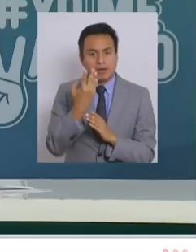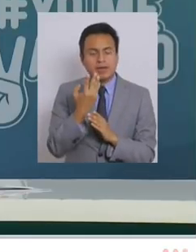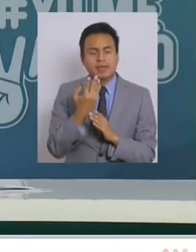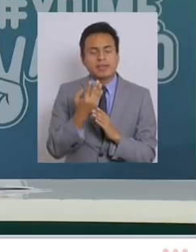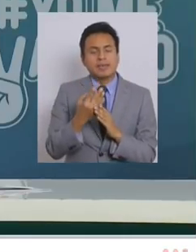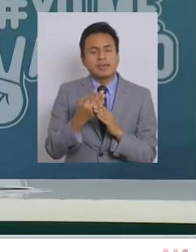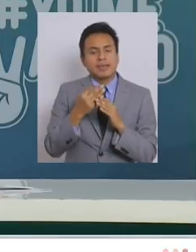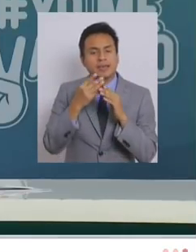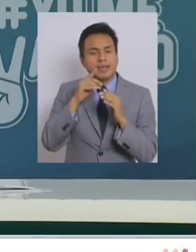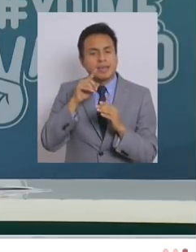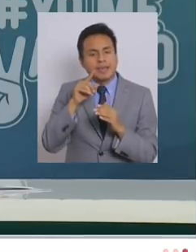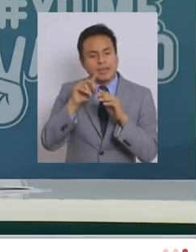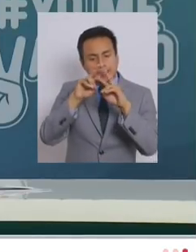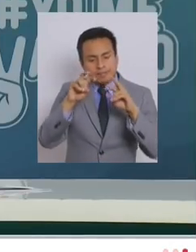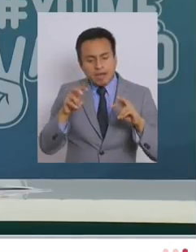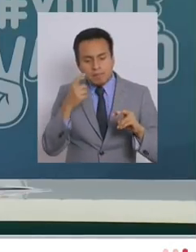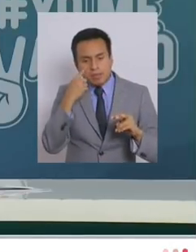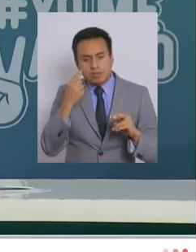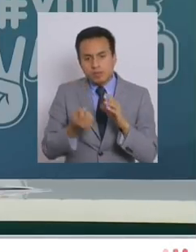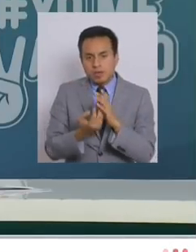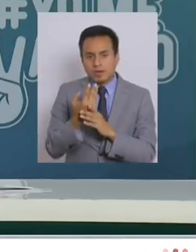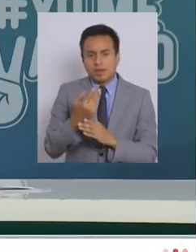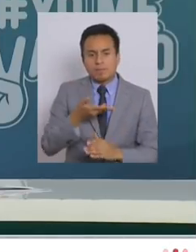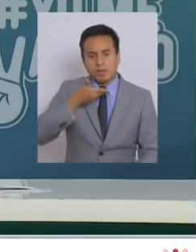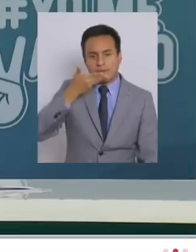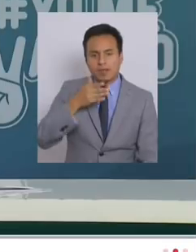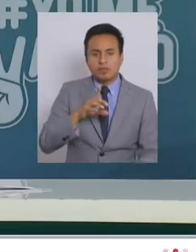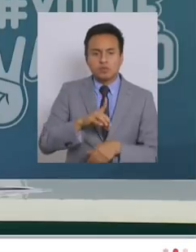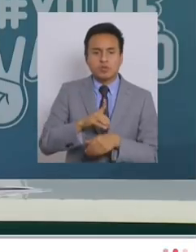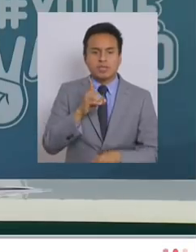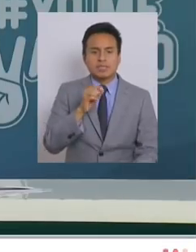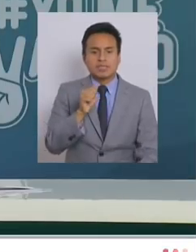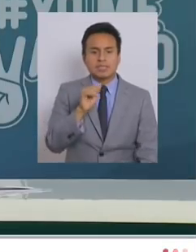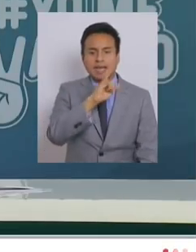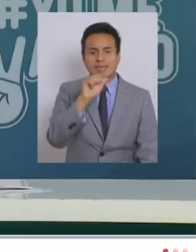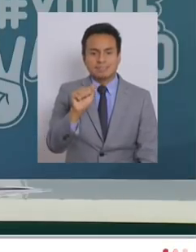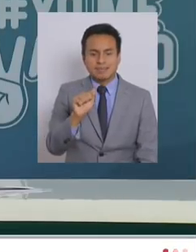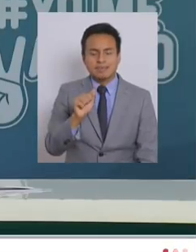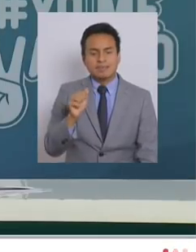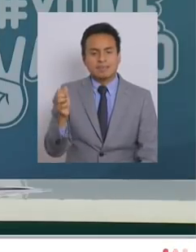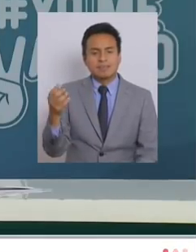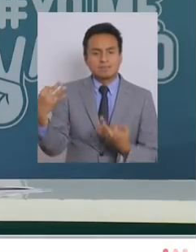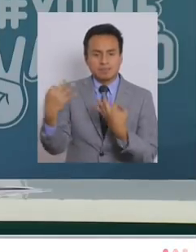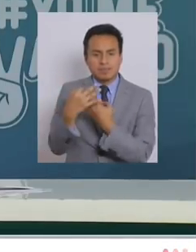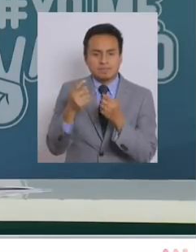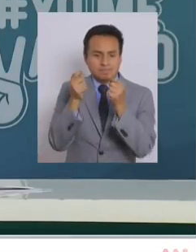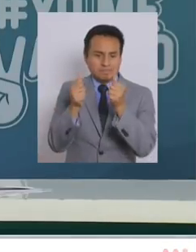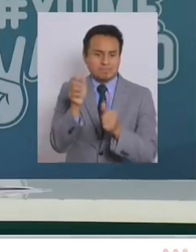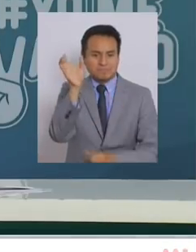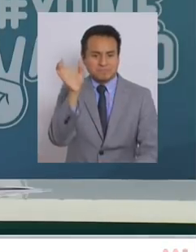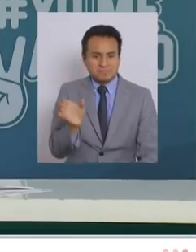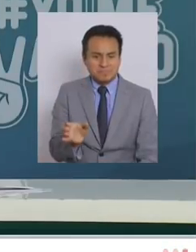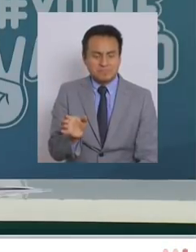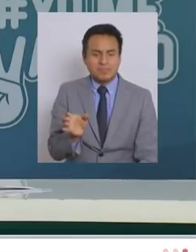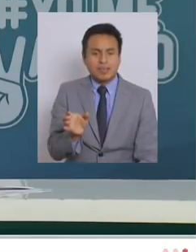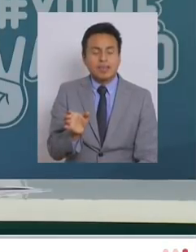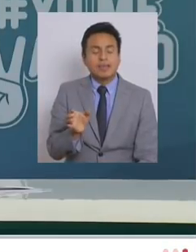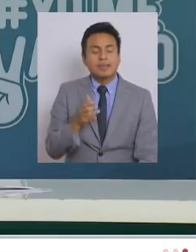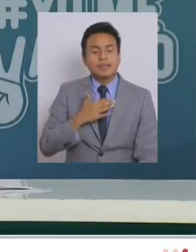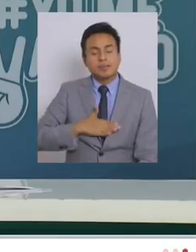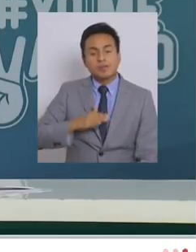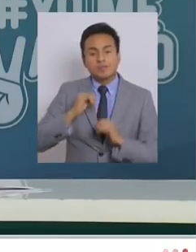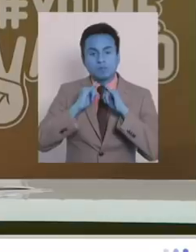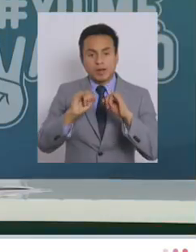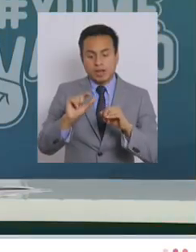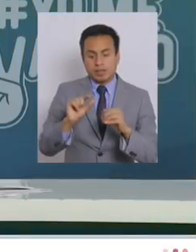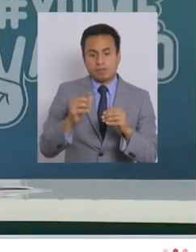exámenes le voy a dar la palabra a la autora daza para que se refiere a este tema ya que ella es la especialista quiero informar que